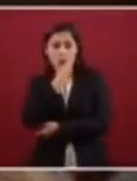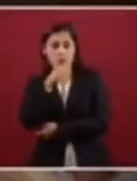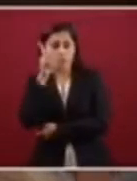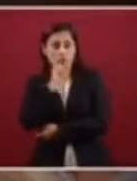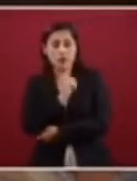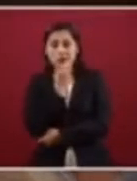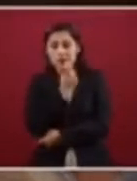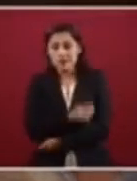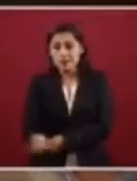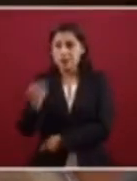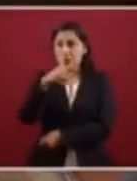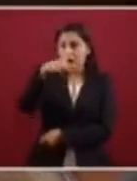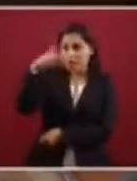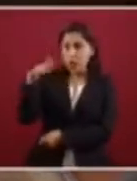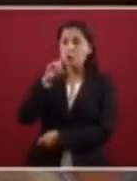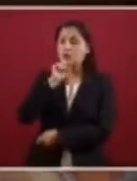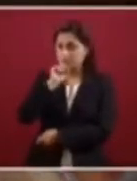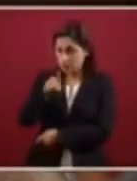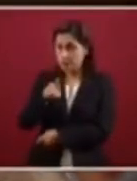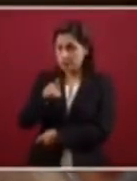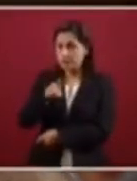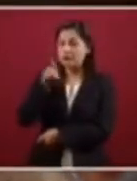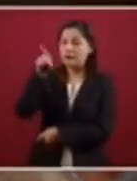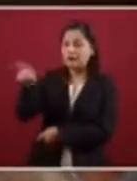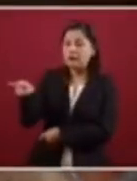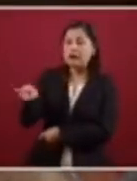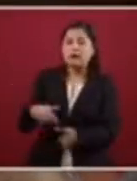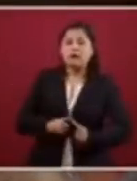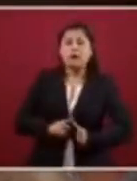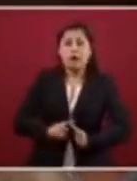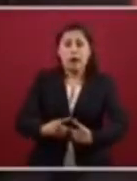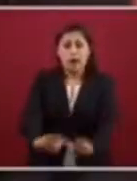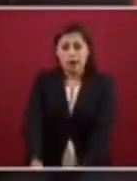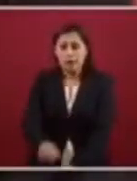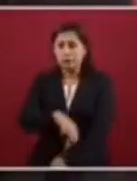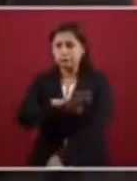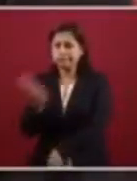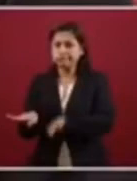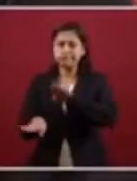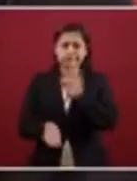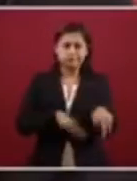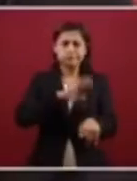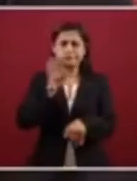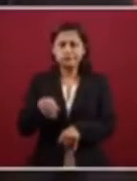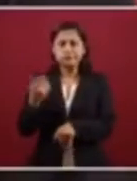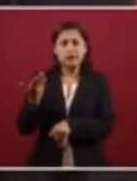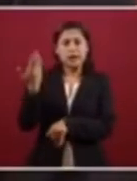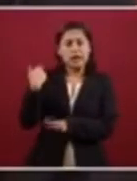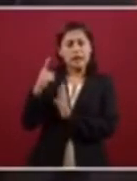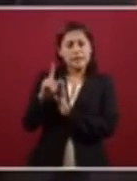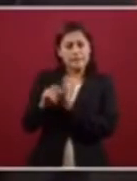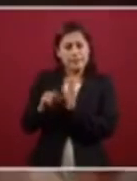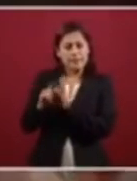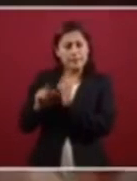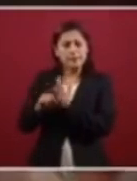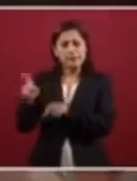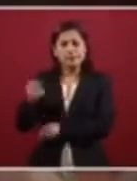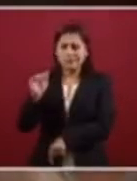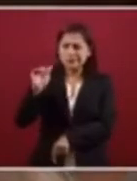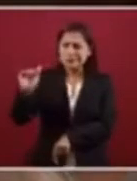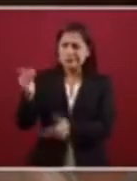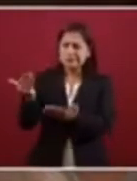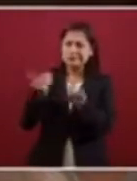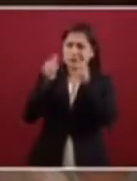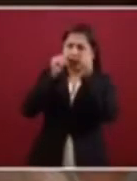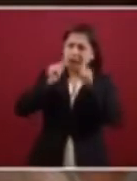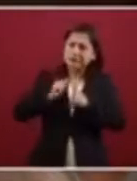hombres, personas adultas mayores, que están muriendo de hambre, que han estado pidiendo desde hace varios meses atención urgente, porque no